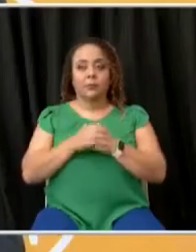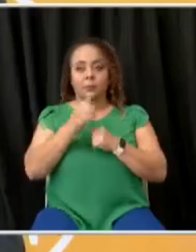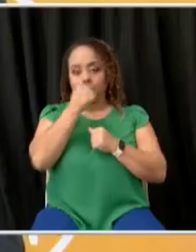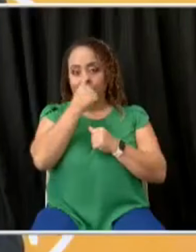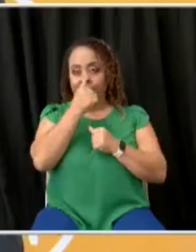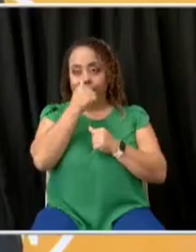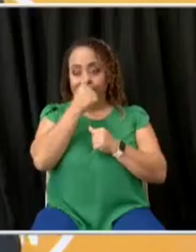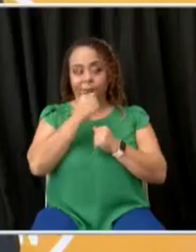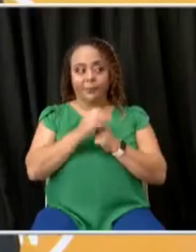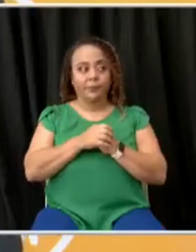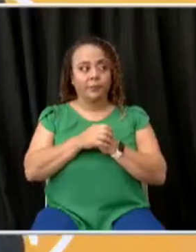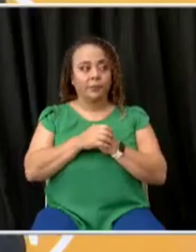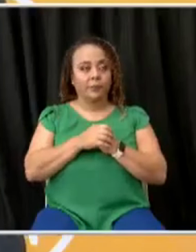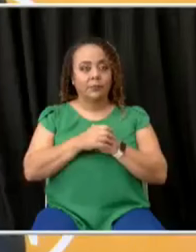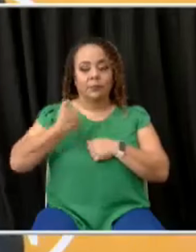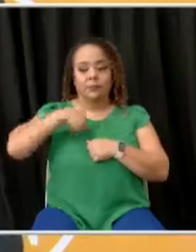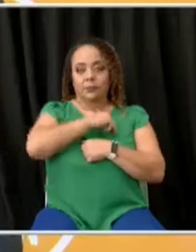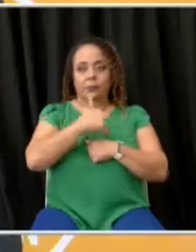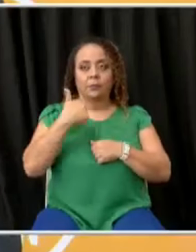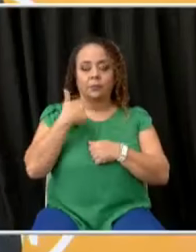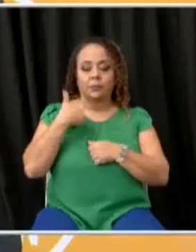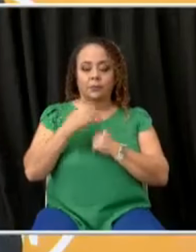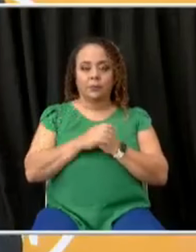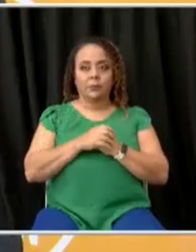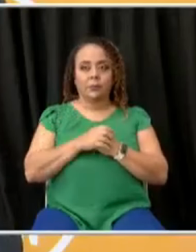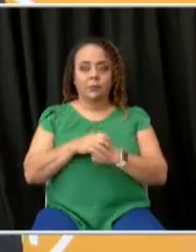en las que estamos teniendo